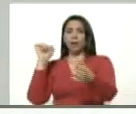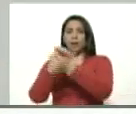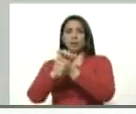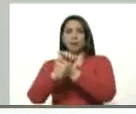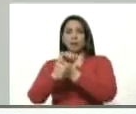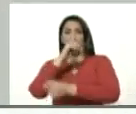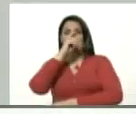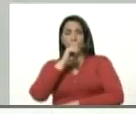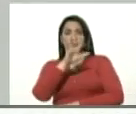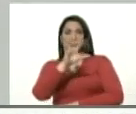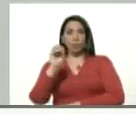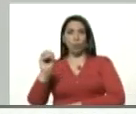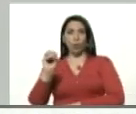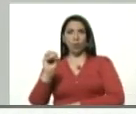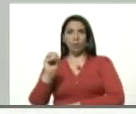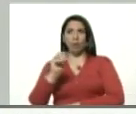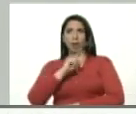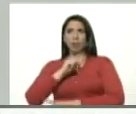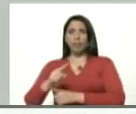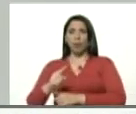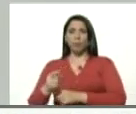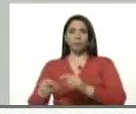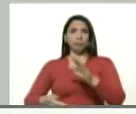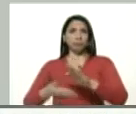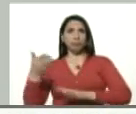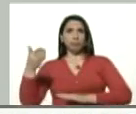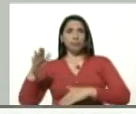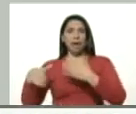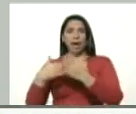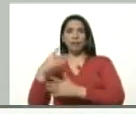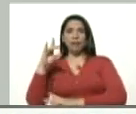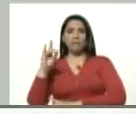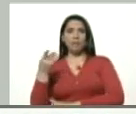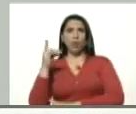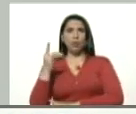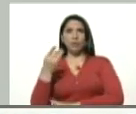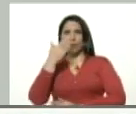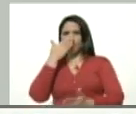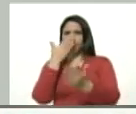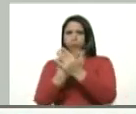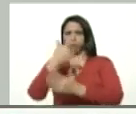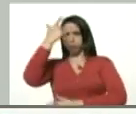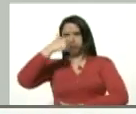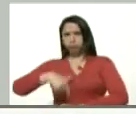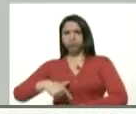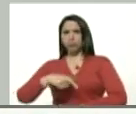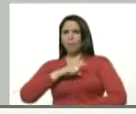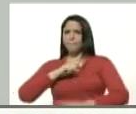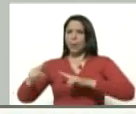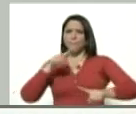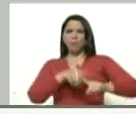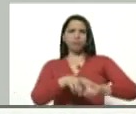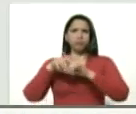década de los 50 debió salir exiliado hacia Bolivia por su frontal oposición a la dictadura.